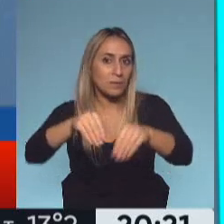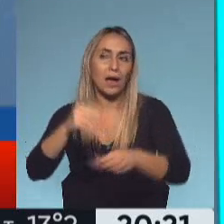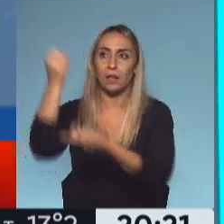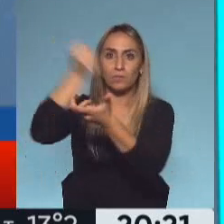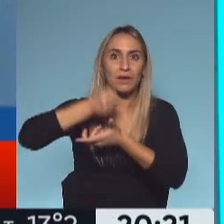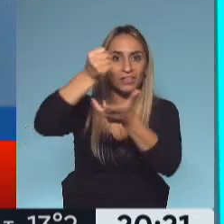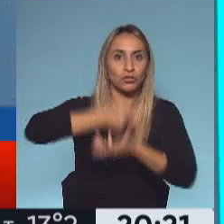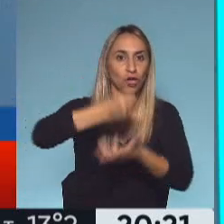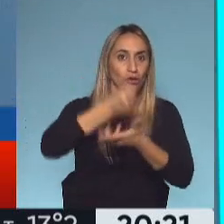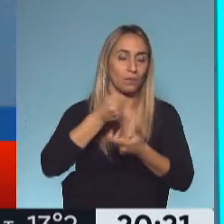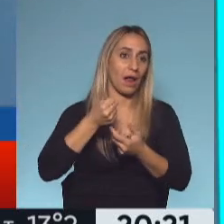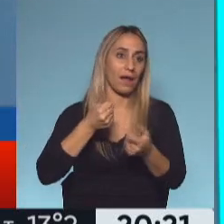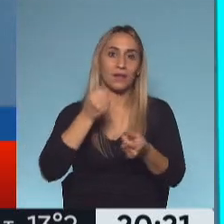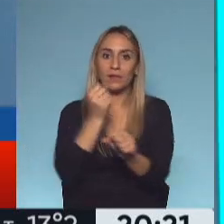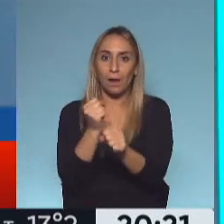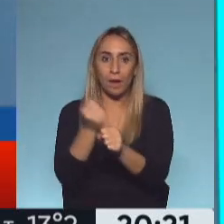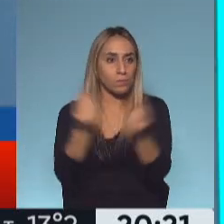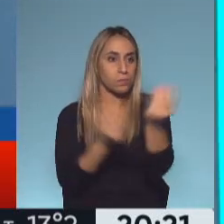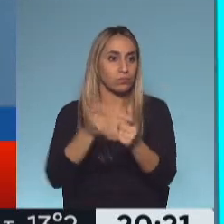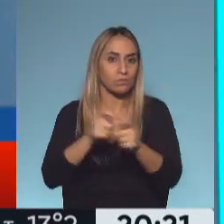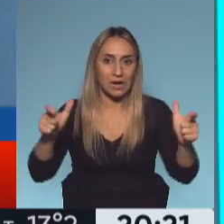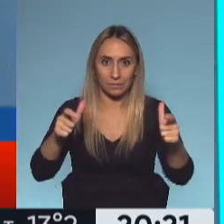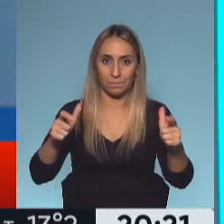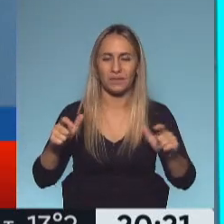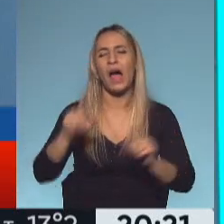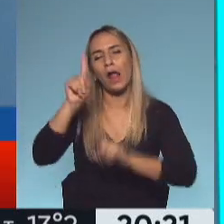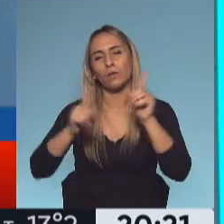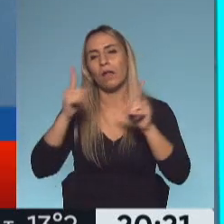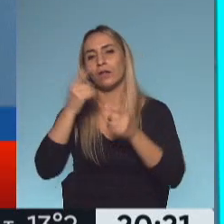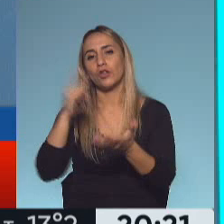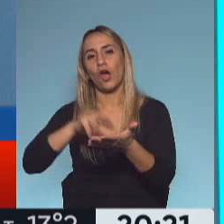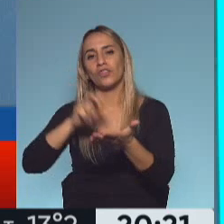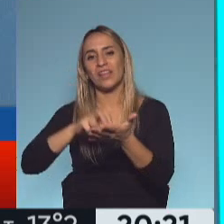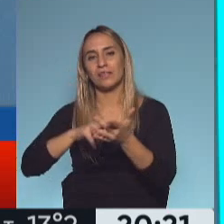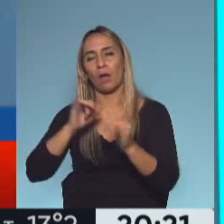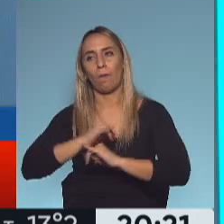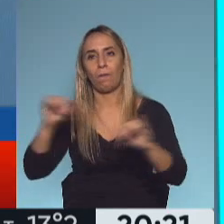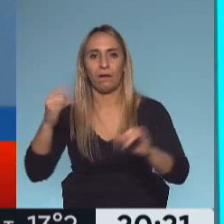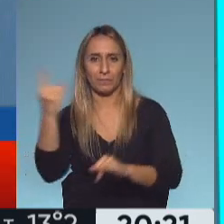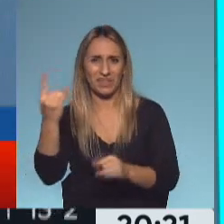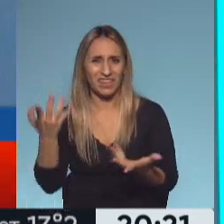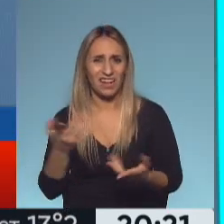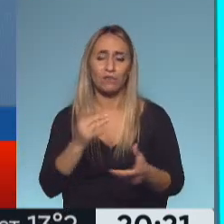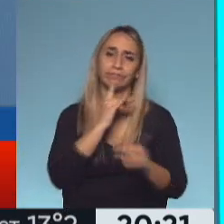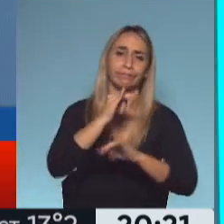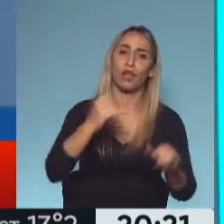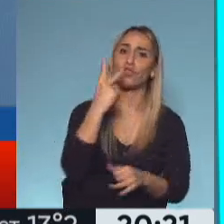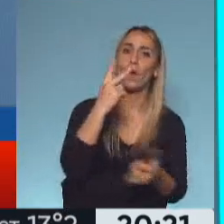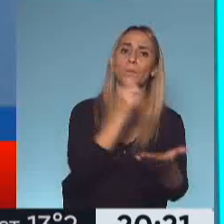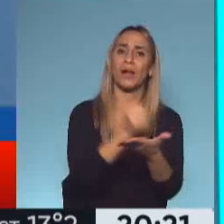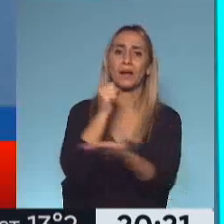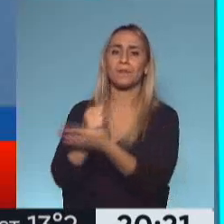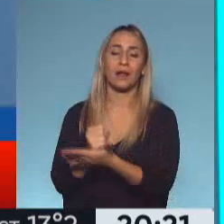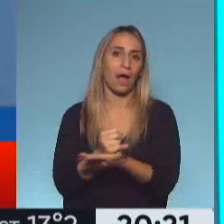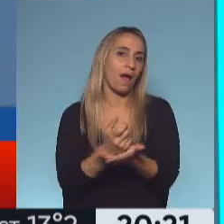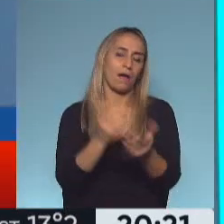país. Con lo cual, digo, esto fue una noticia falsa. Incluso un día se inventaron 2 marcas que se retiraban de Argentina y no fue